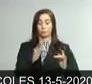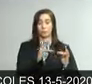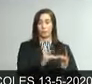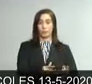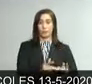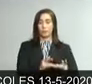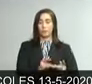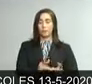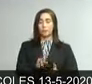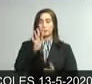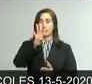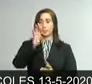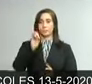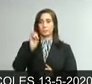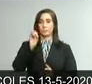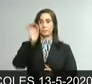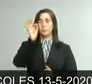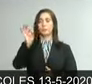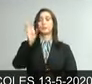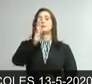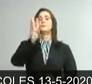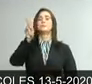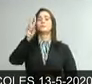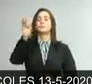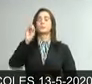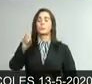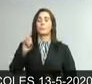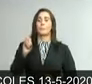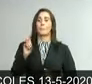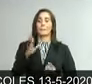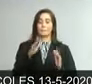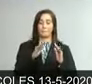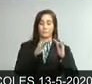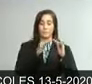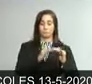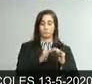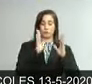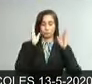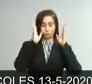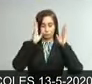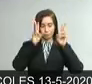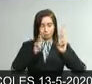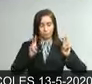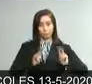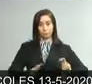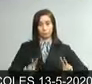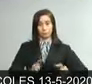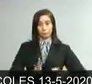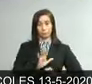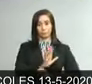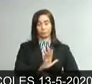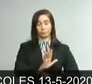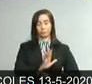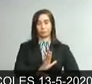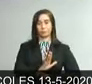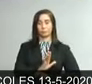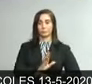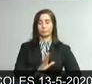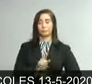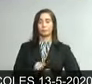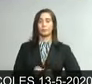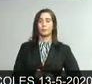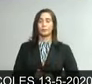40.52% de la infraestructura monitoreada. El número de